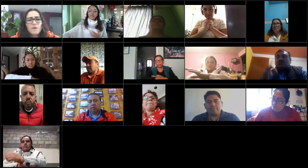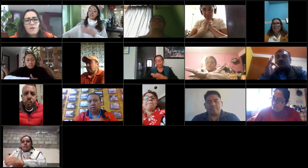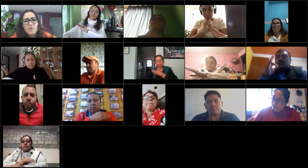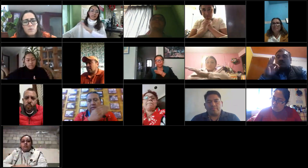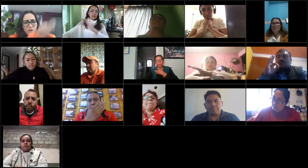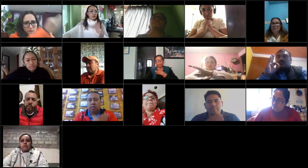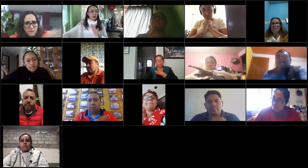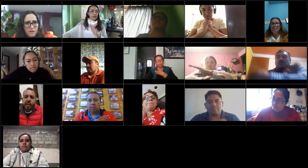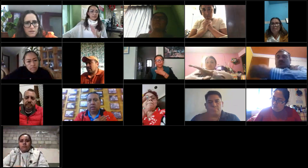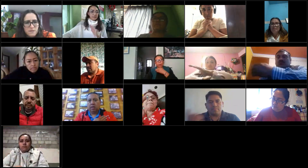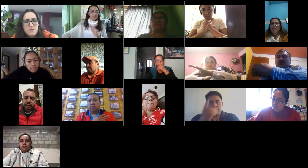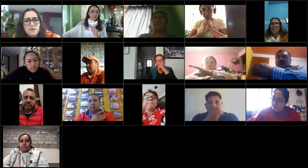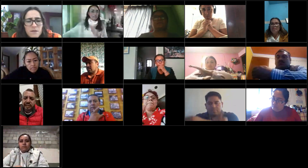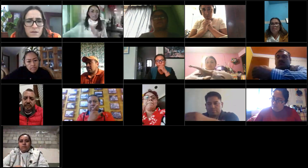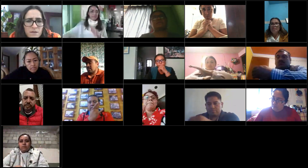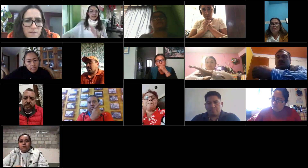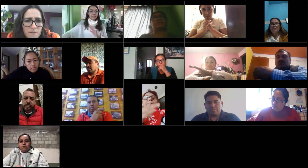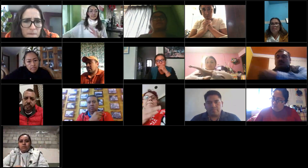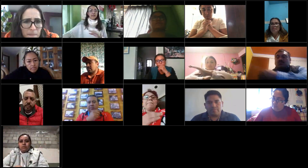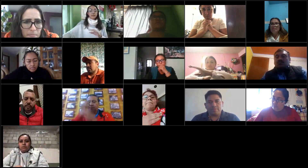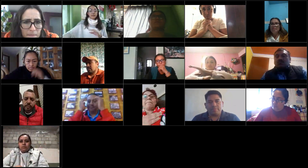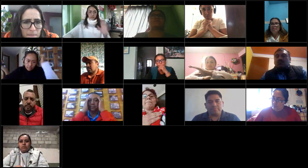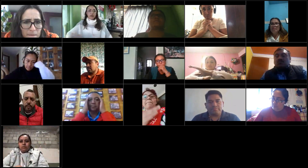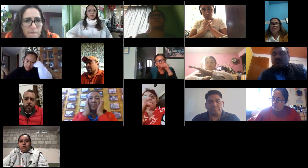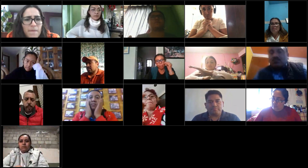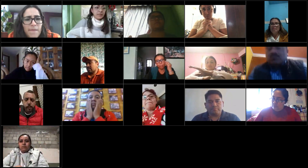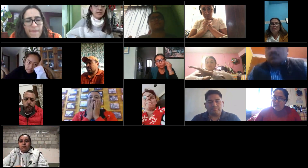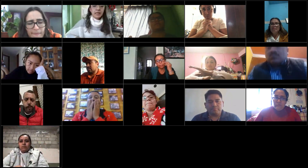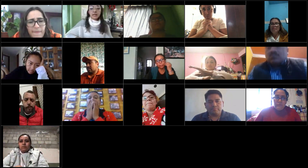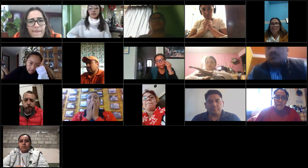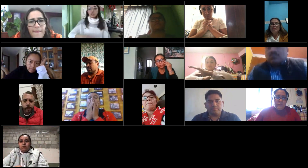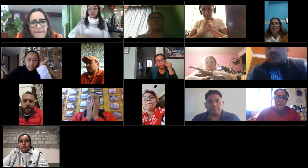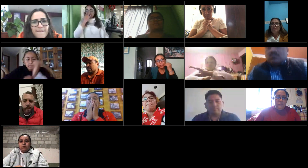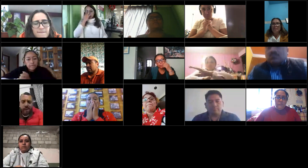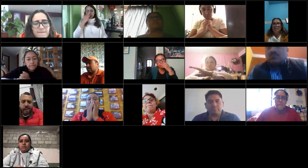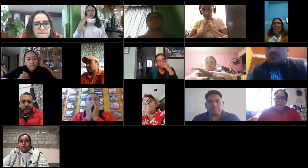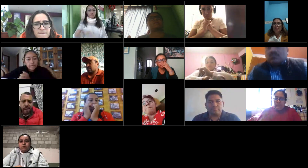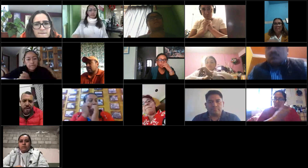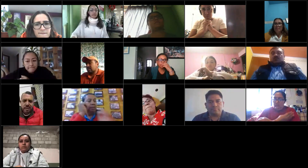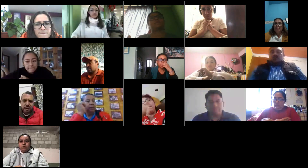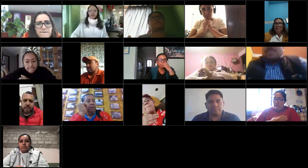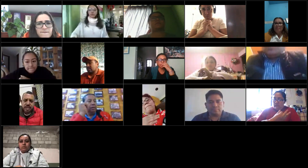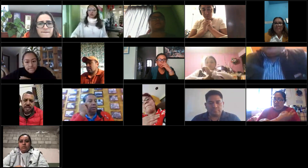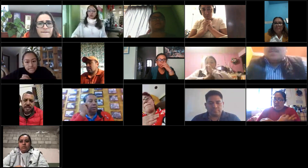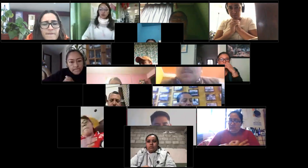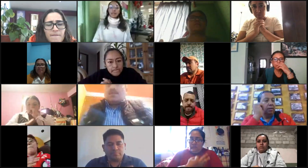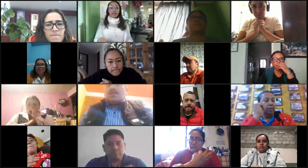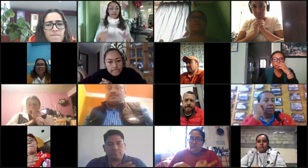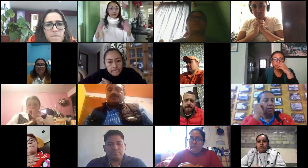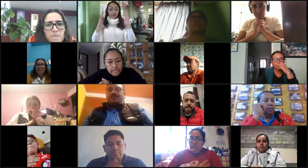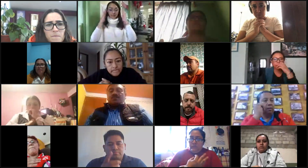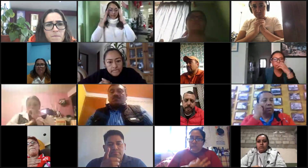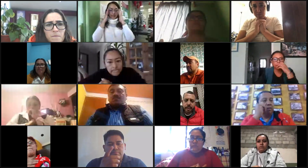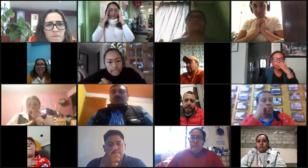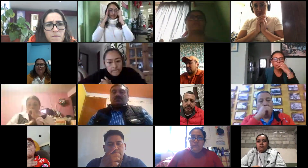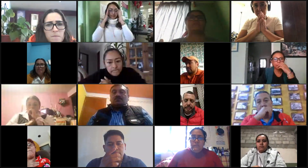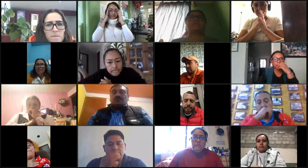Y ahí ya no fue la misma letra. Pero ahorita vamos a ver los componentes también que tienen que ver con